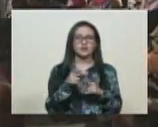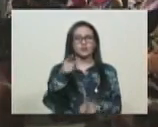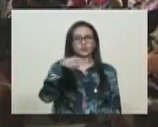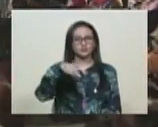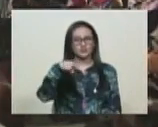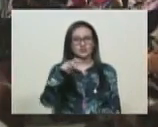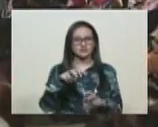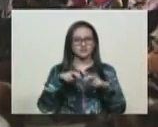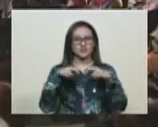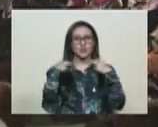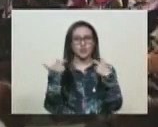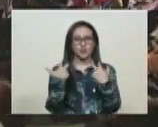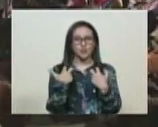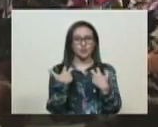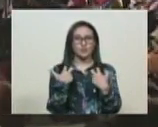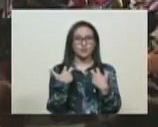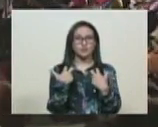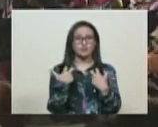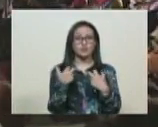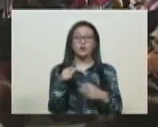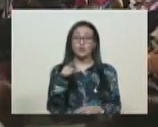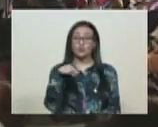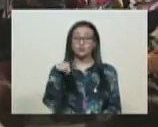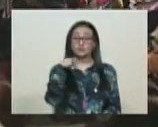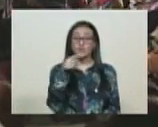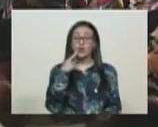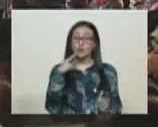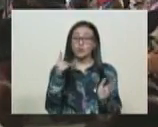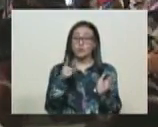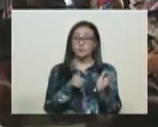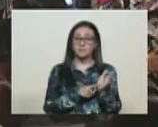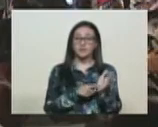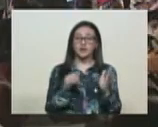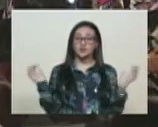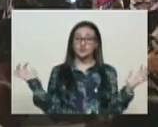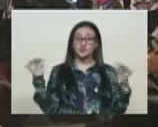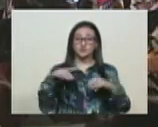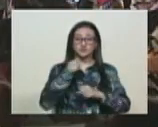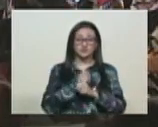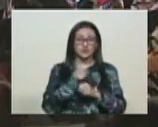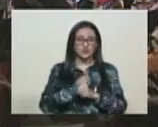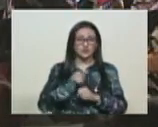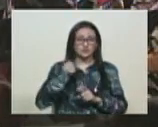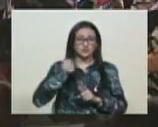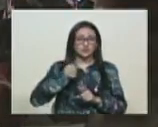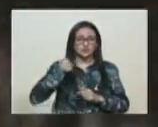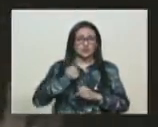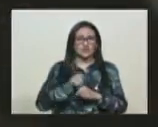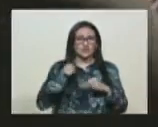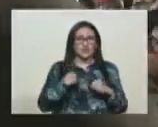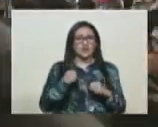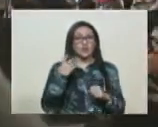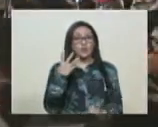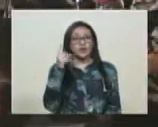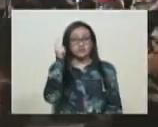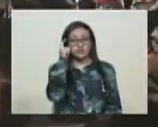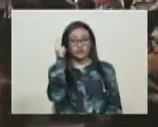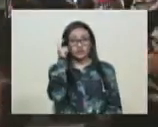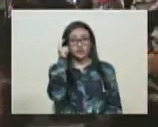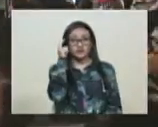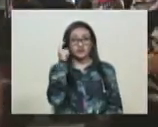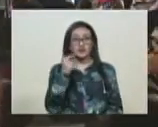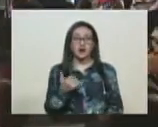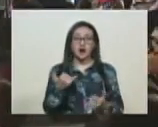hoy acá. Sabemos que han cumplido 4 días intensos de jornadas de trabajo y llegó el momento